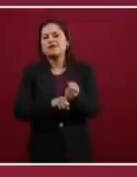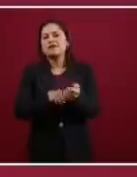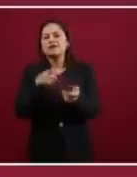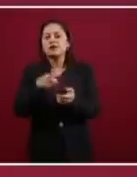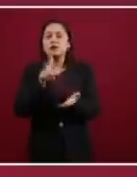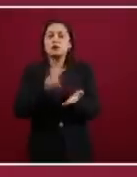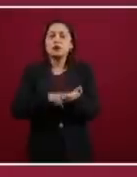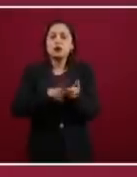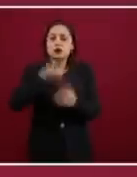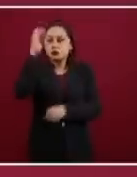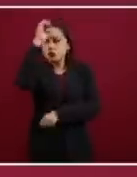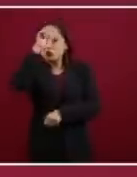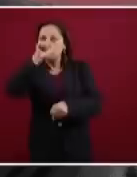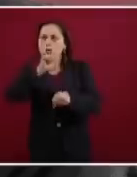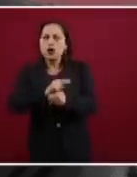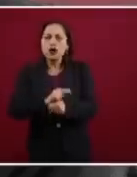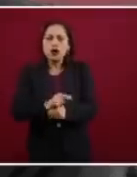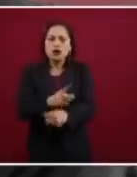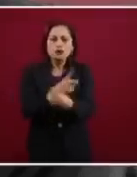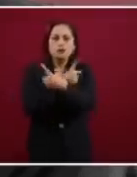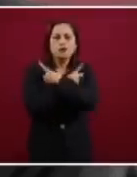morales espirituales